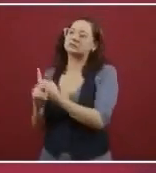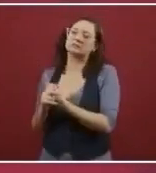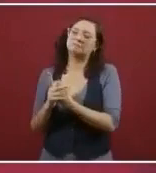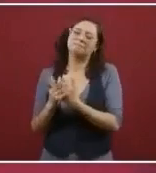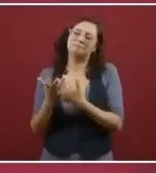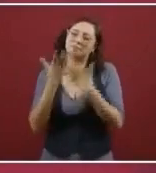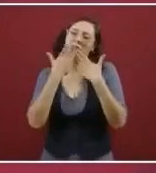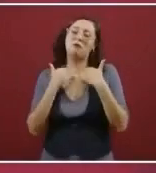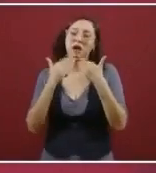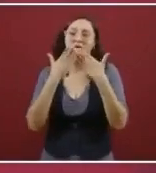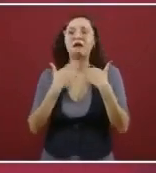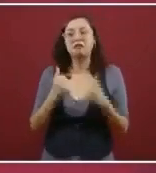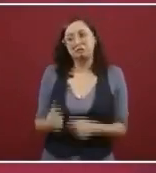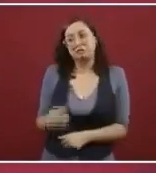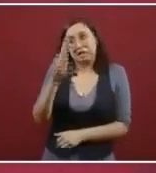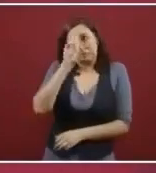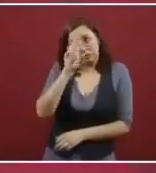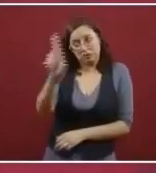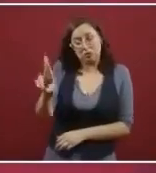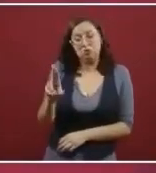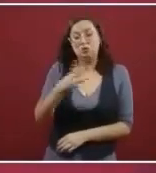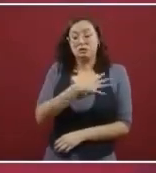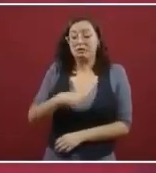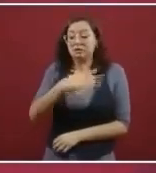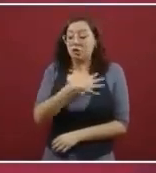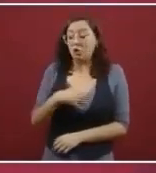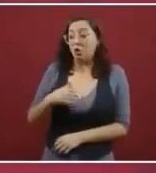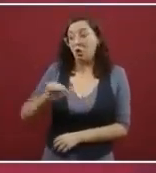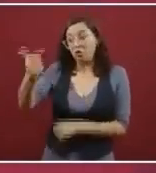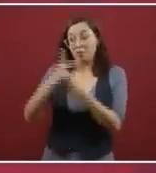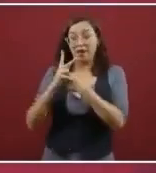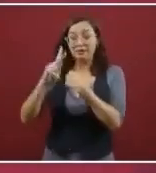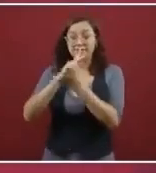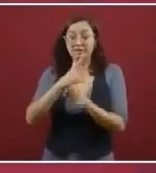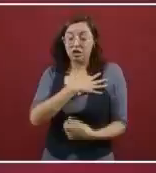donde los hijos van creciendo y